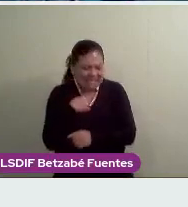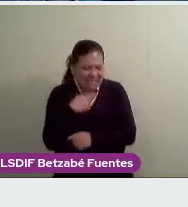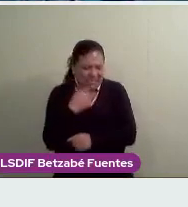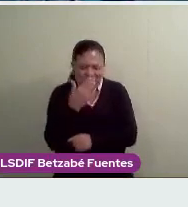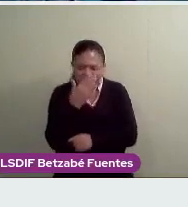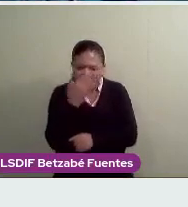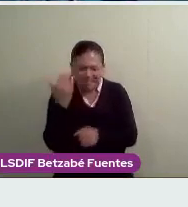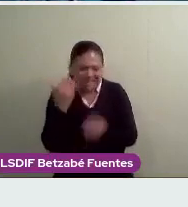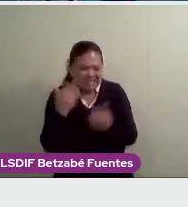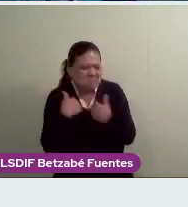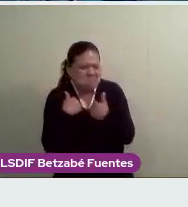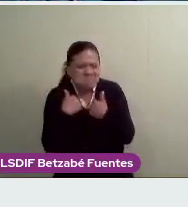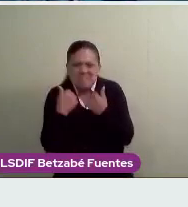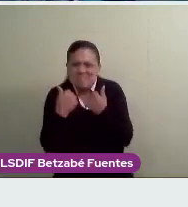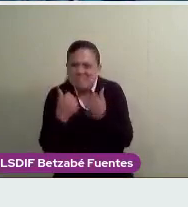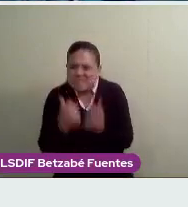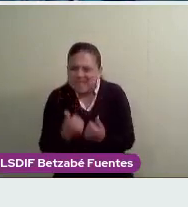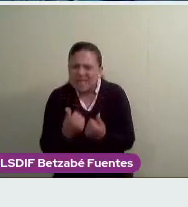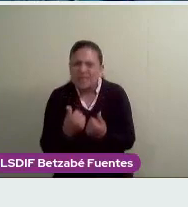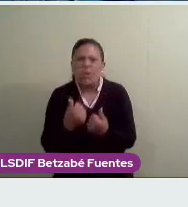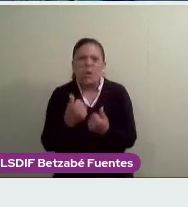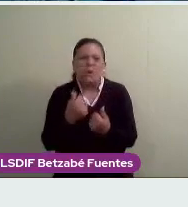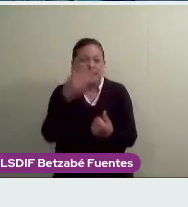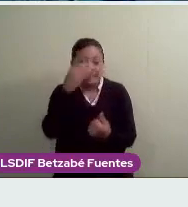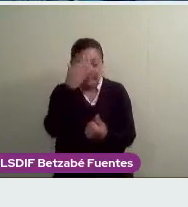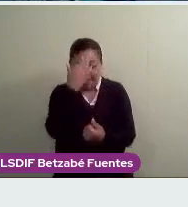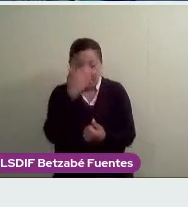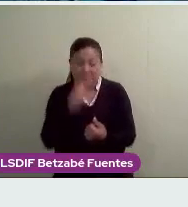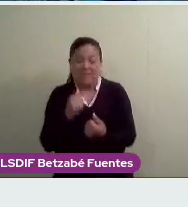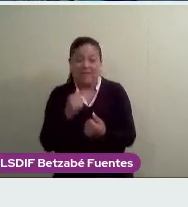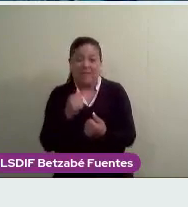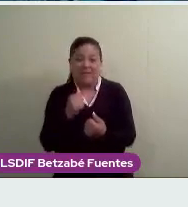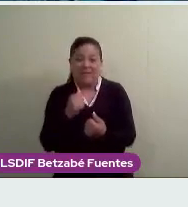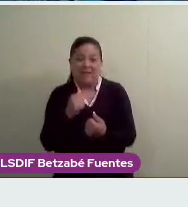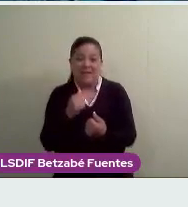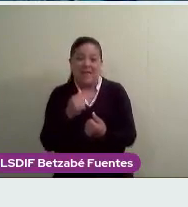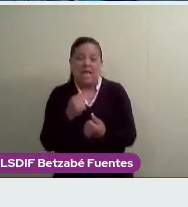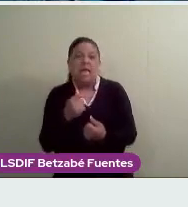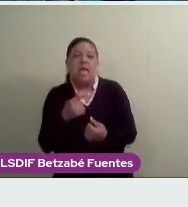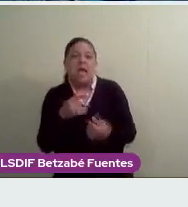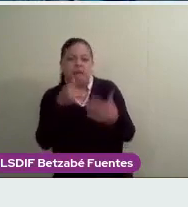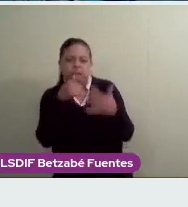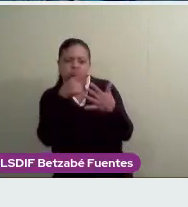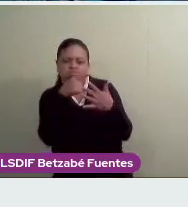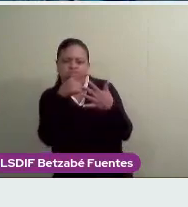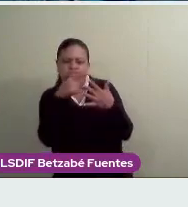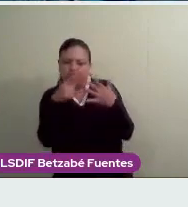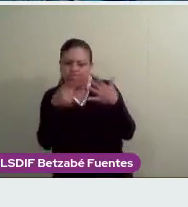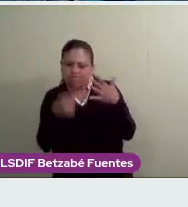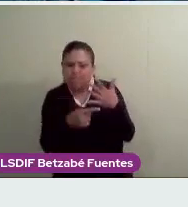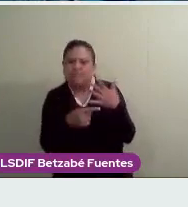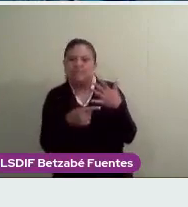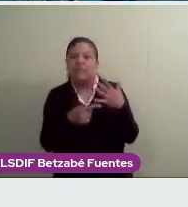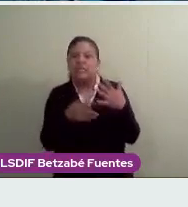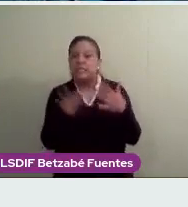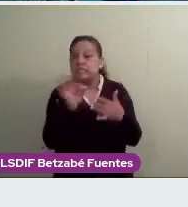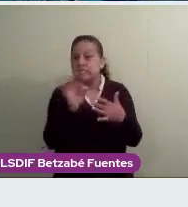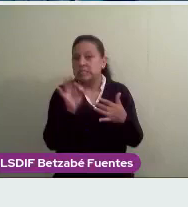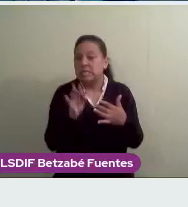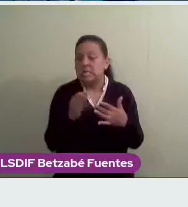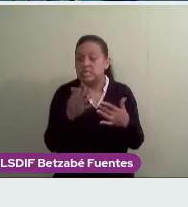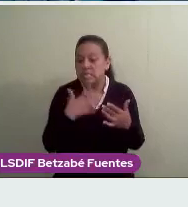o por qué, ¿no? O sea, como identificar estos síntomas y entonces decir, bueno, pero hay una solución,